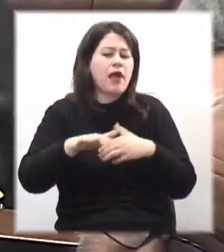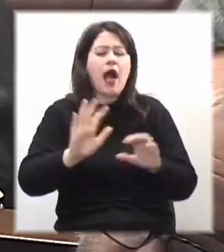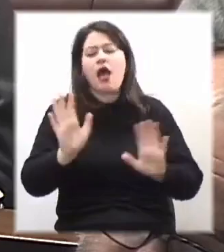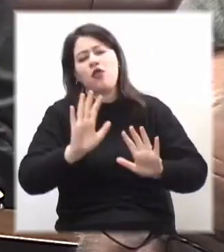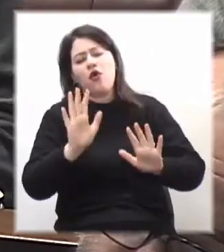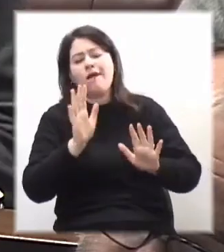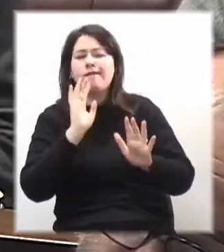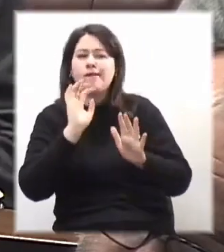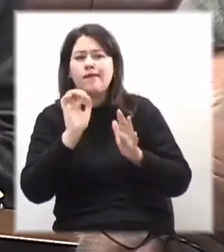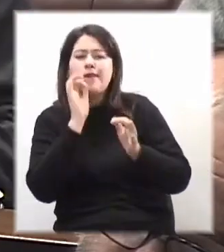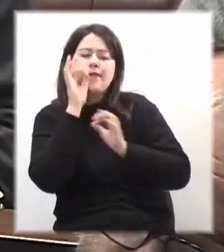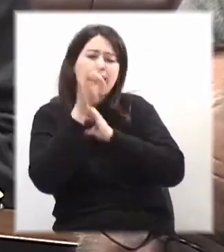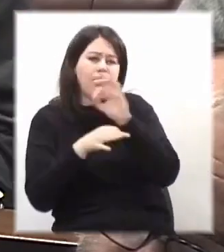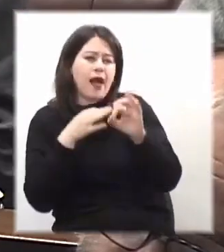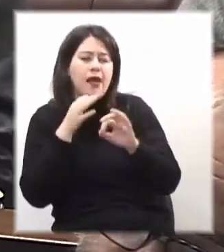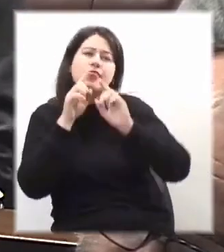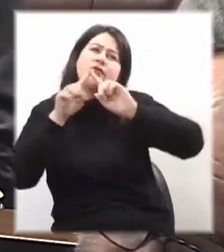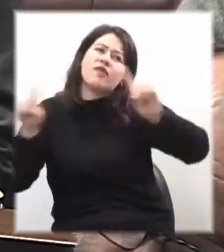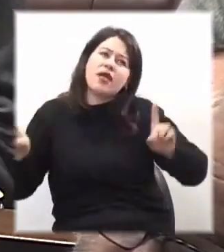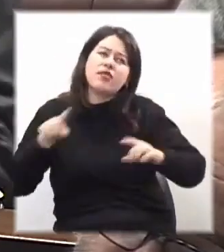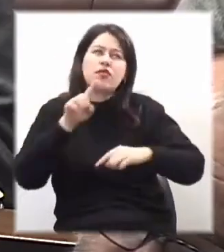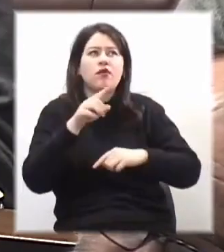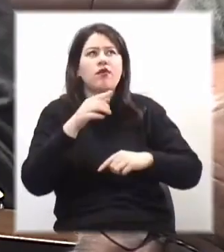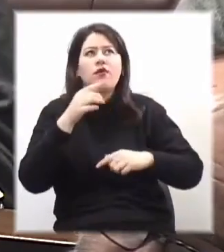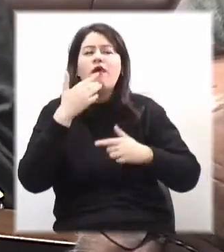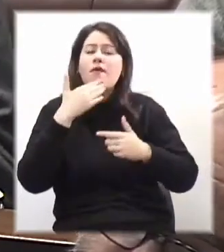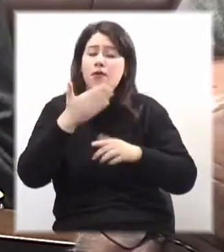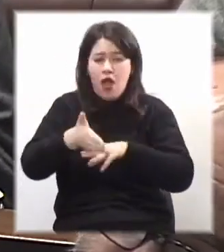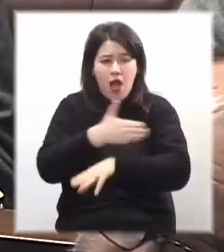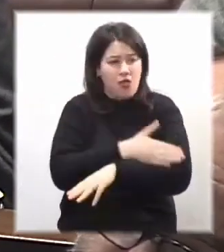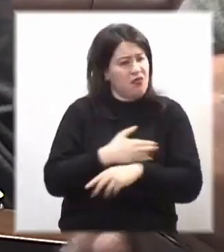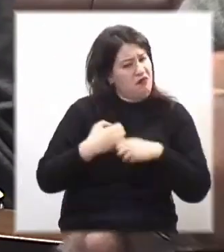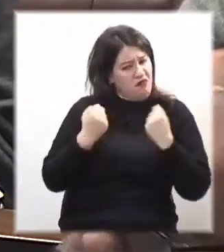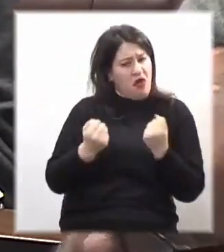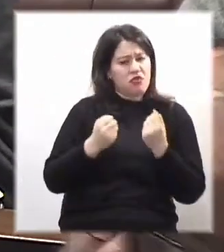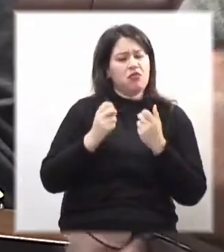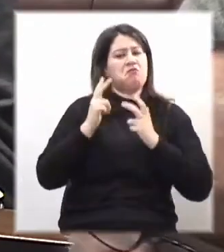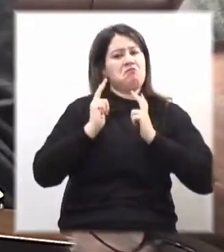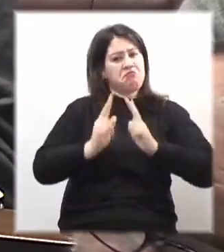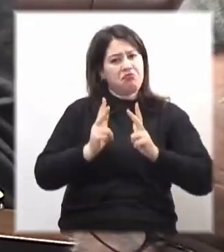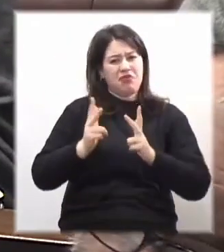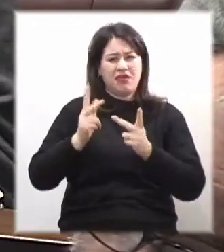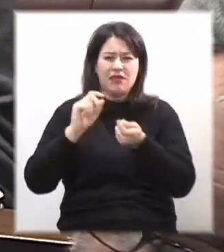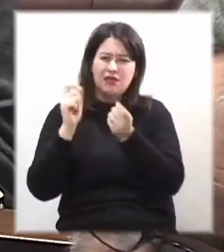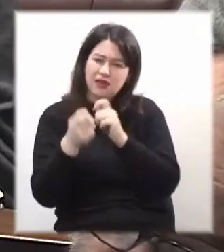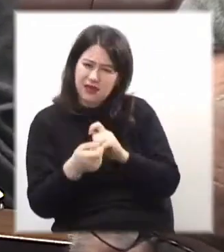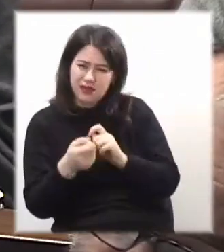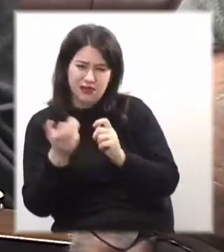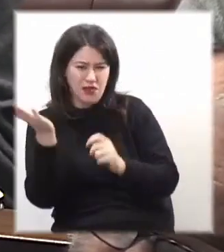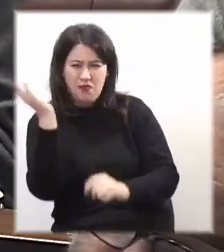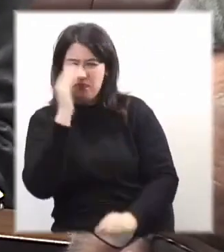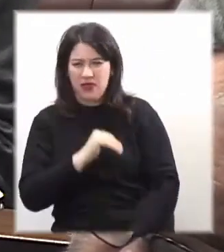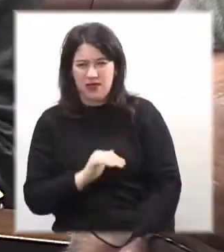explicarse o borrar con el codo lo que luego se afirmó con tanta certeza y con tanta seguridad